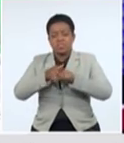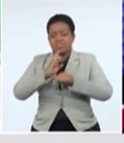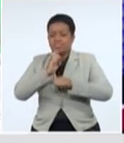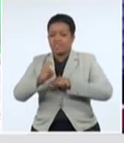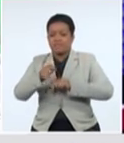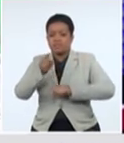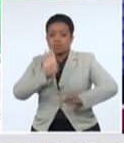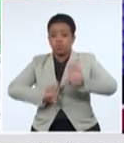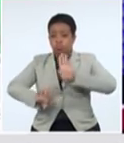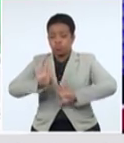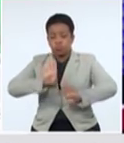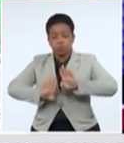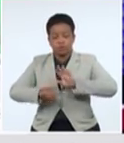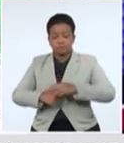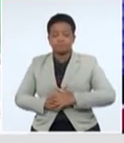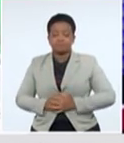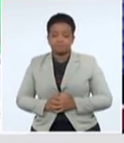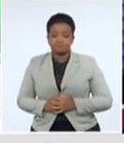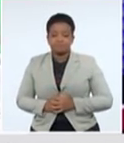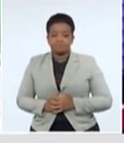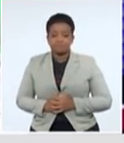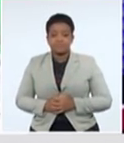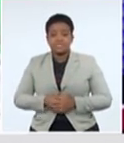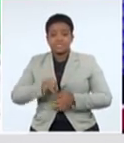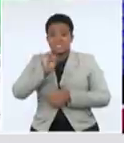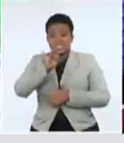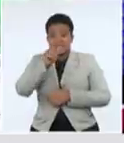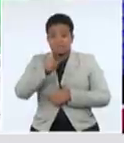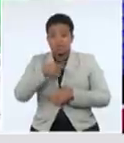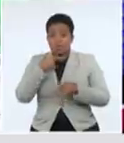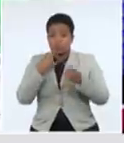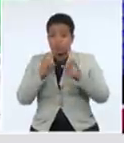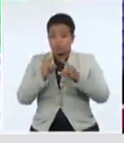estos pacientes. 7 de los fallecidos, que es el